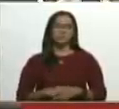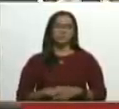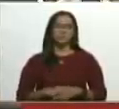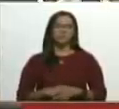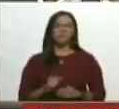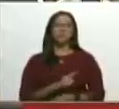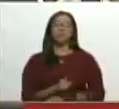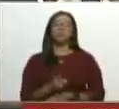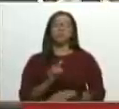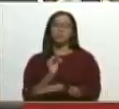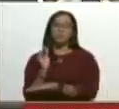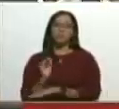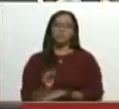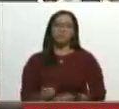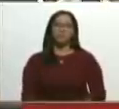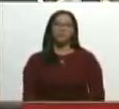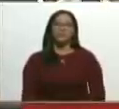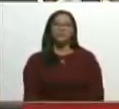Obligado a protegerlos.